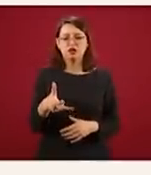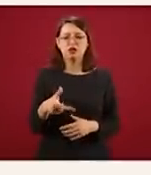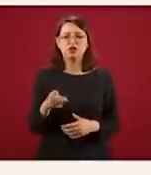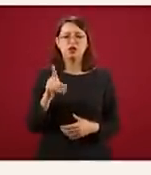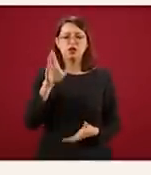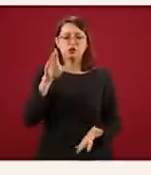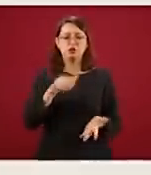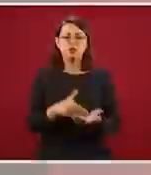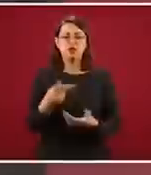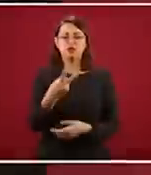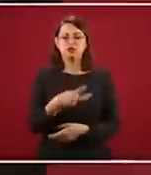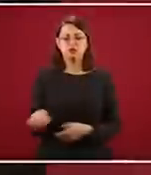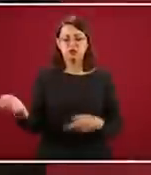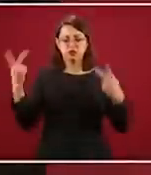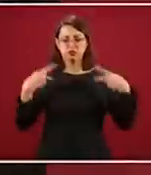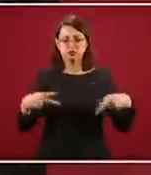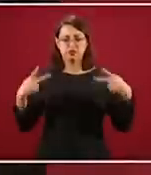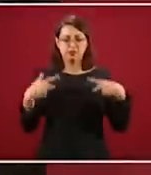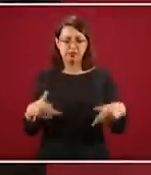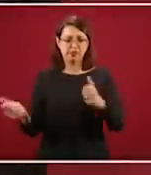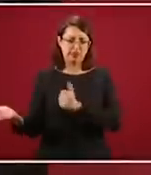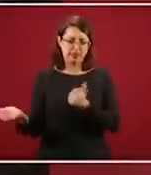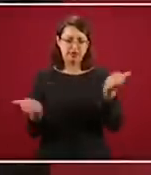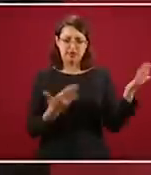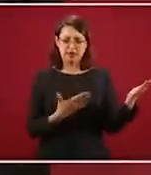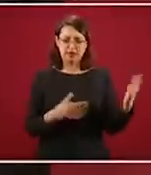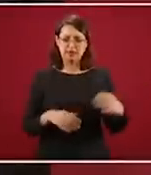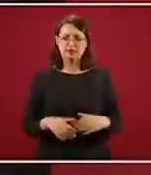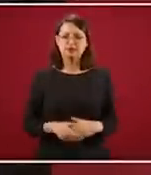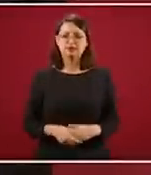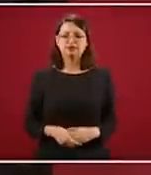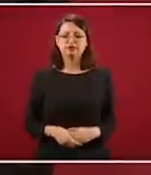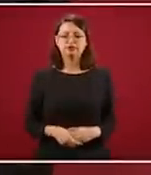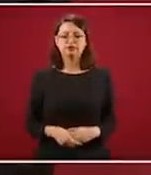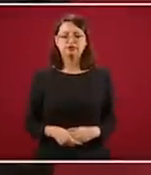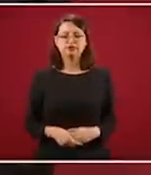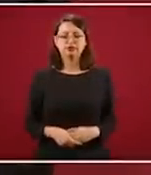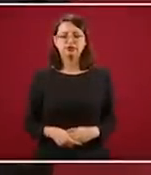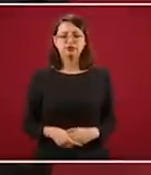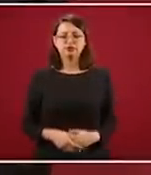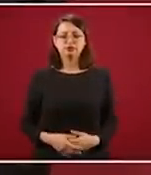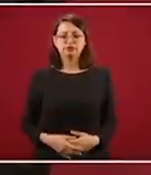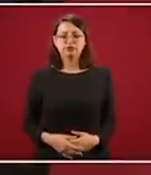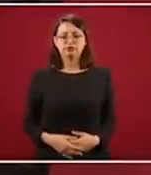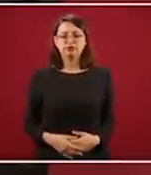Juan Hidalgo, 1.200 habitantes evacuados.